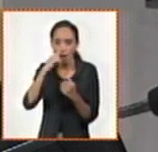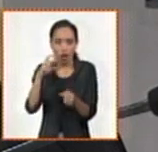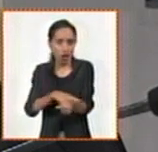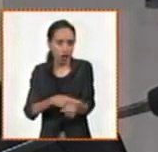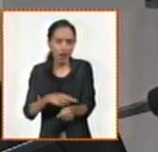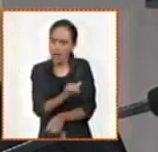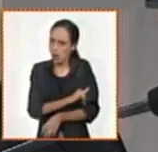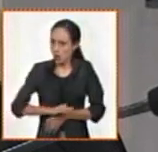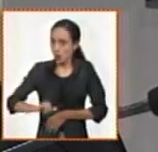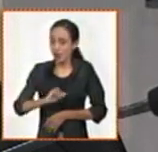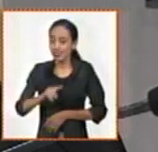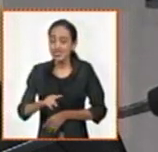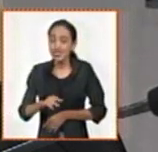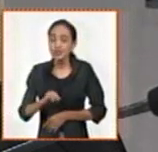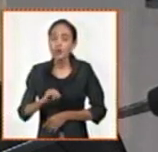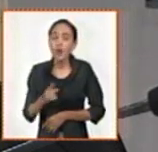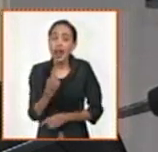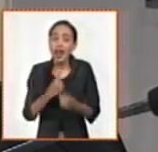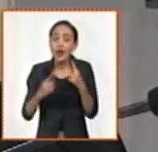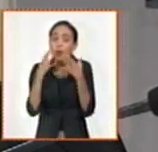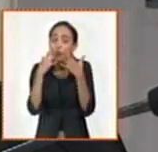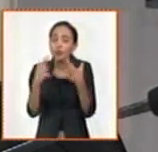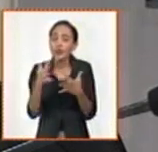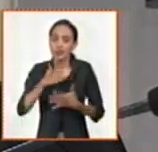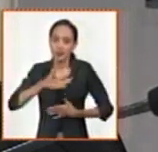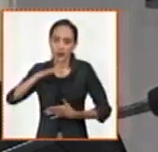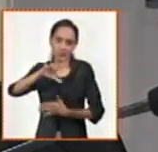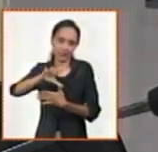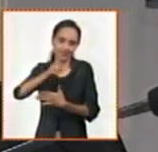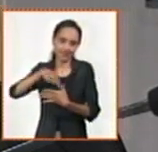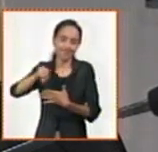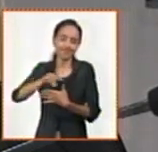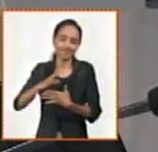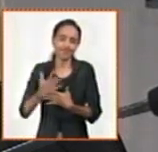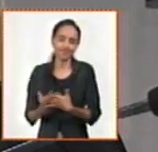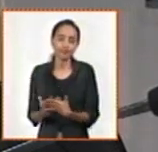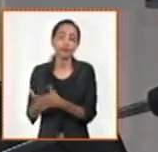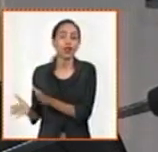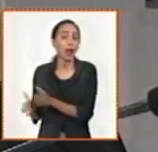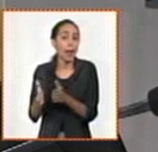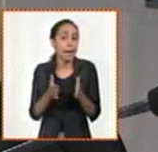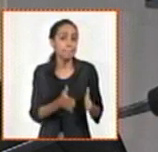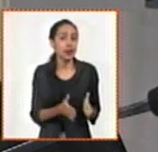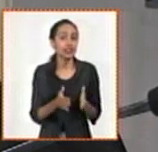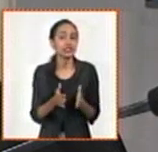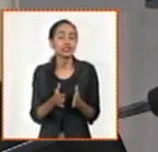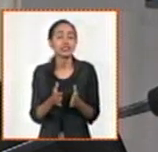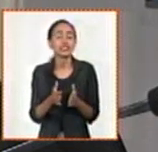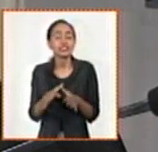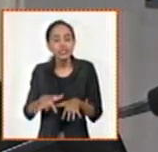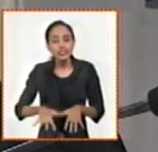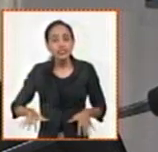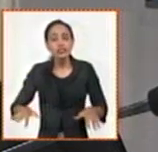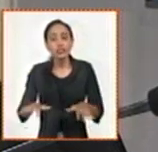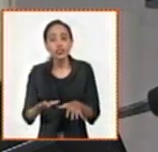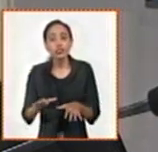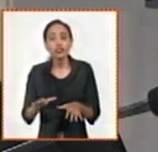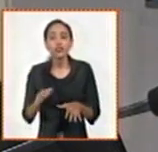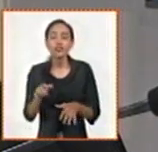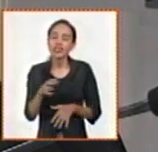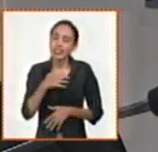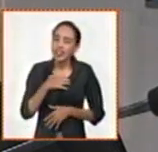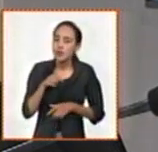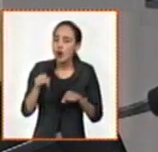afrodescendientes. Entonces, es un atributo fundamental de nuestra región. Y otro atributo del contexto en el que estamos son